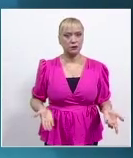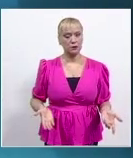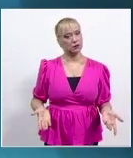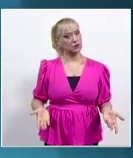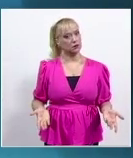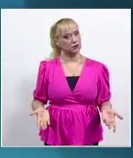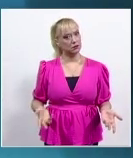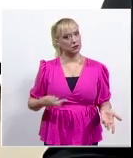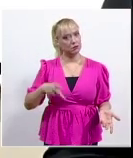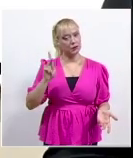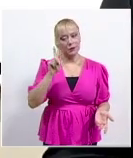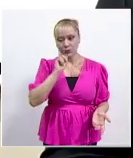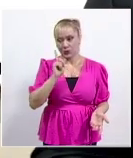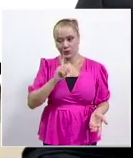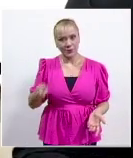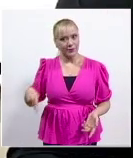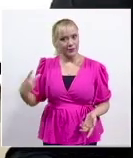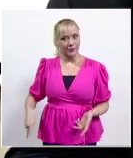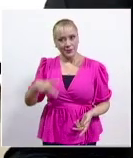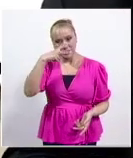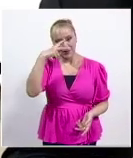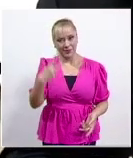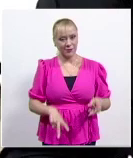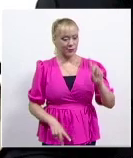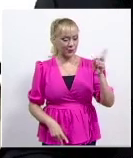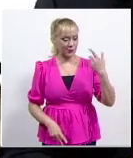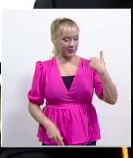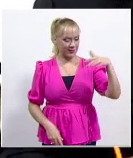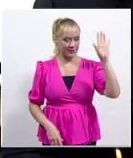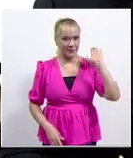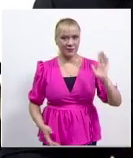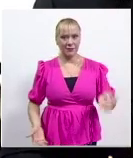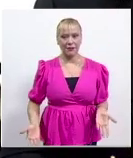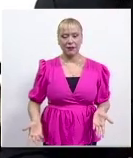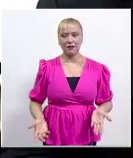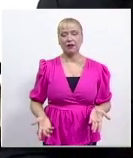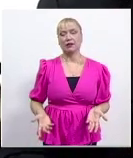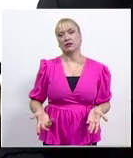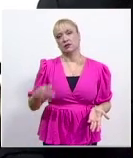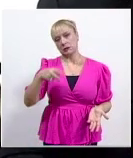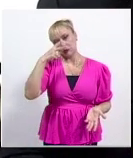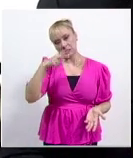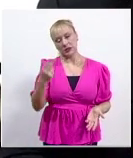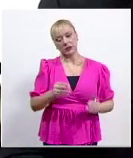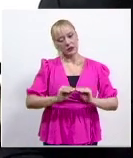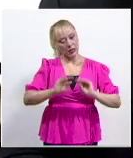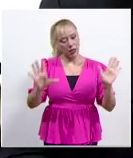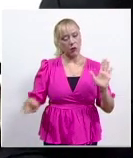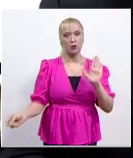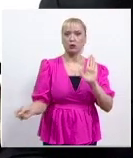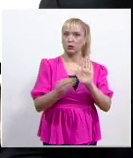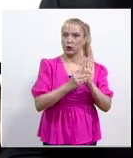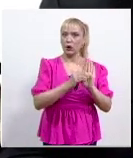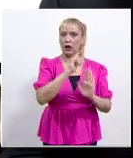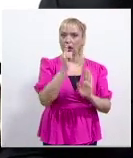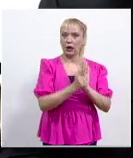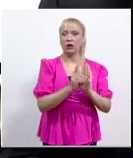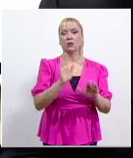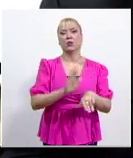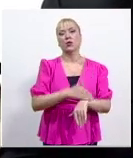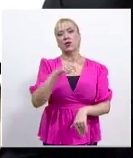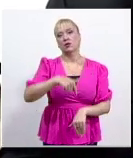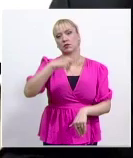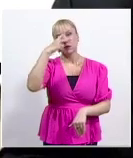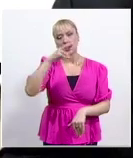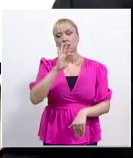allá, pero son las víctimas de aquí. Ante ello dijo, es necesario que México fije criterios más claros sobre la política transnacional que va a adoptar en la